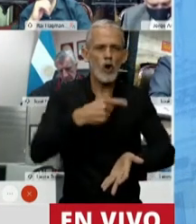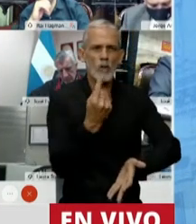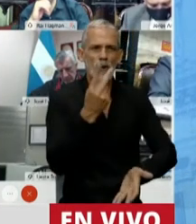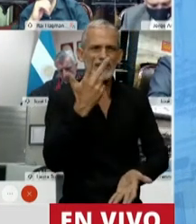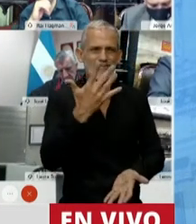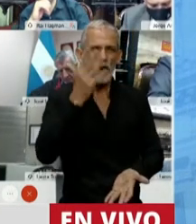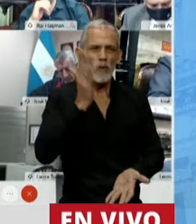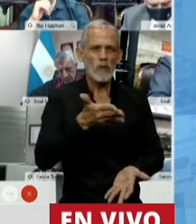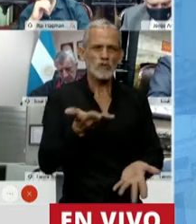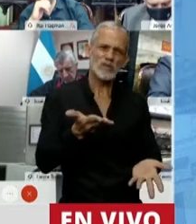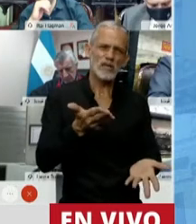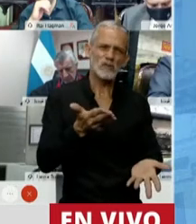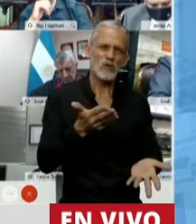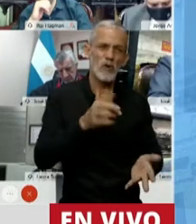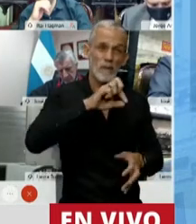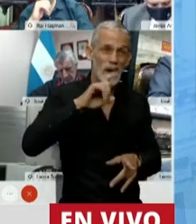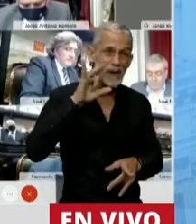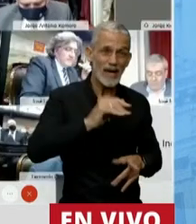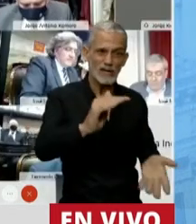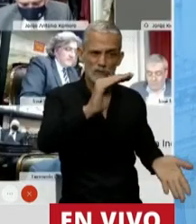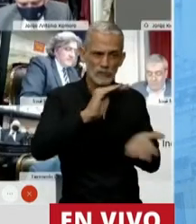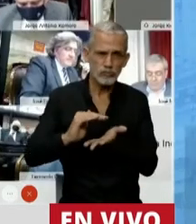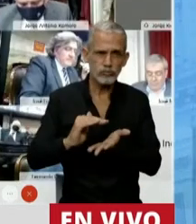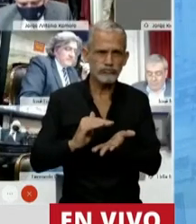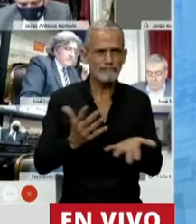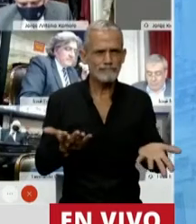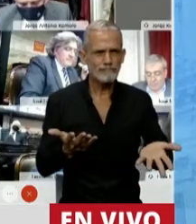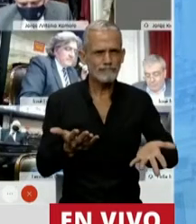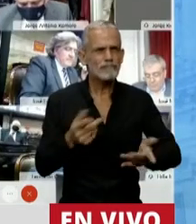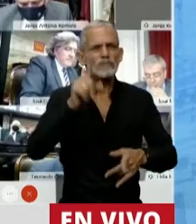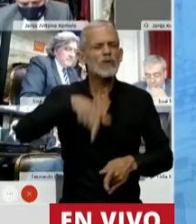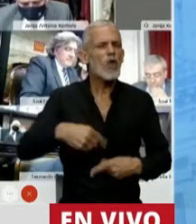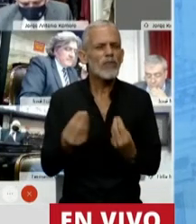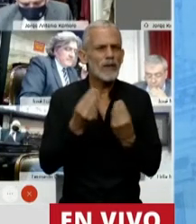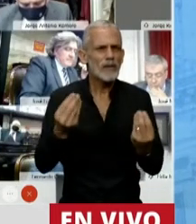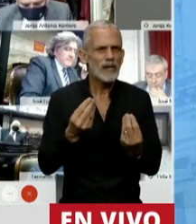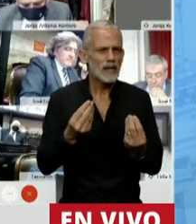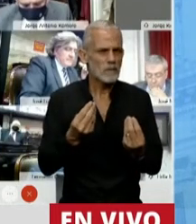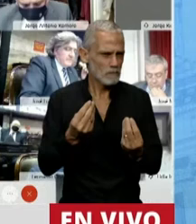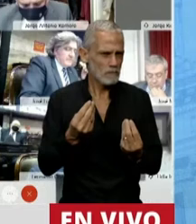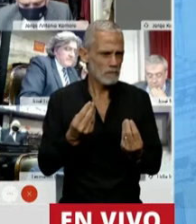porcentuales del Producto Bruto Interno, en parte consecuencia de la adhesión